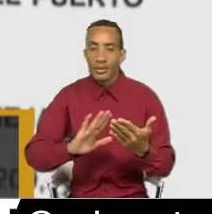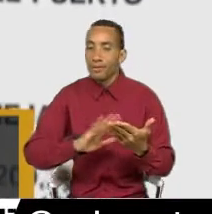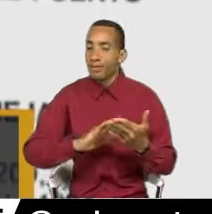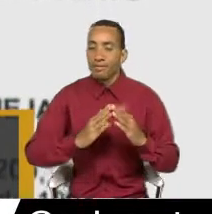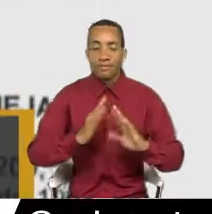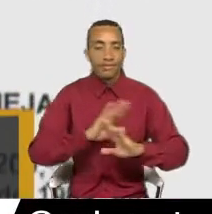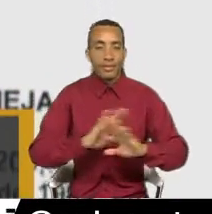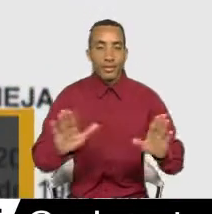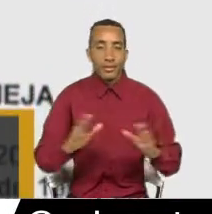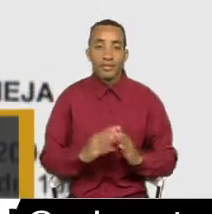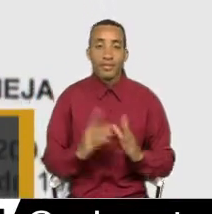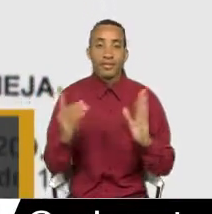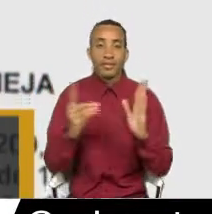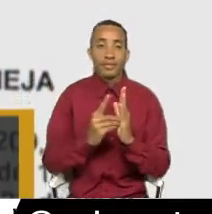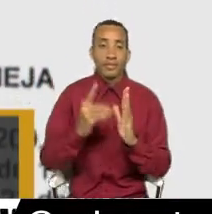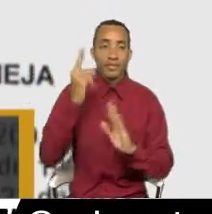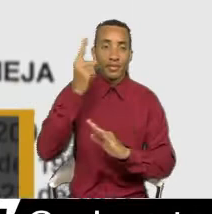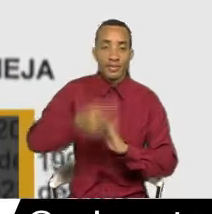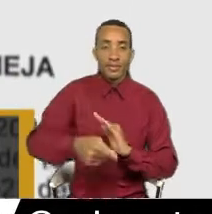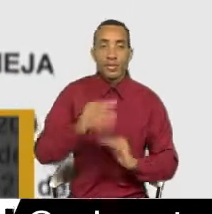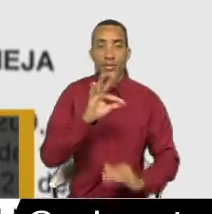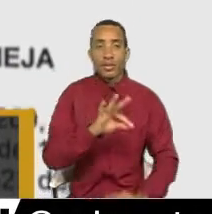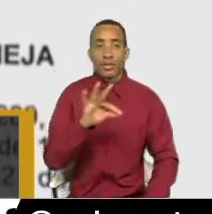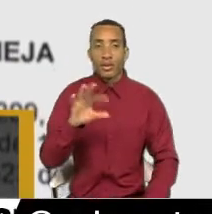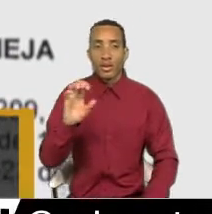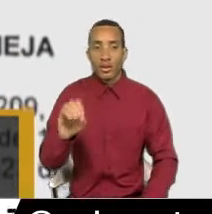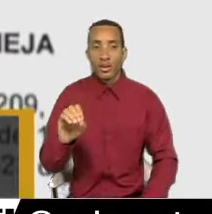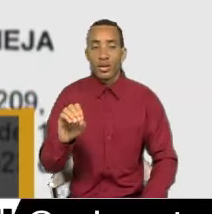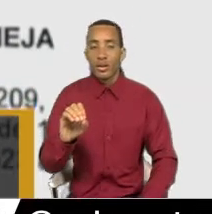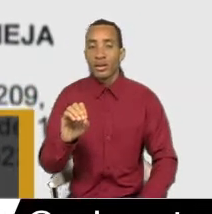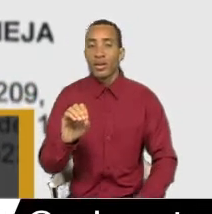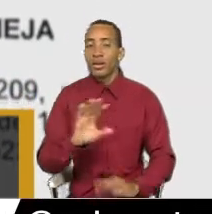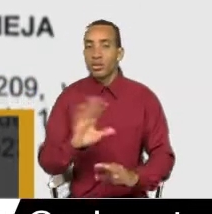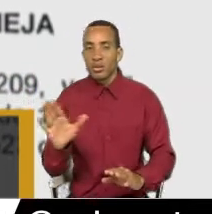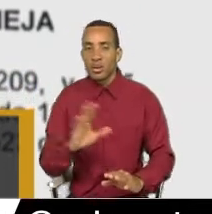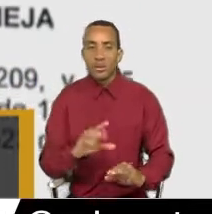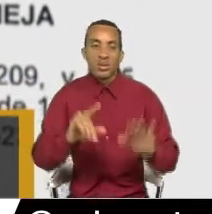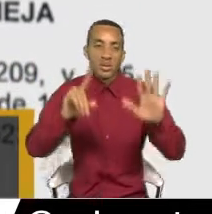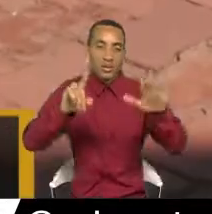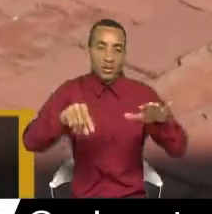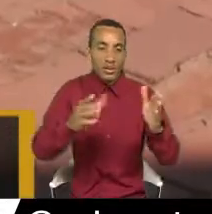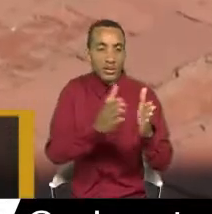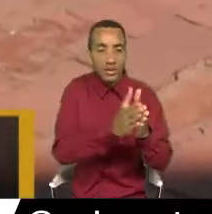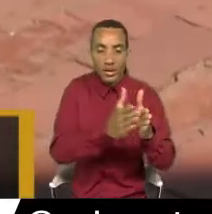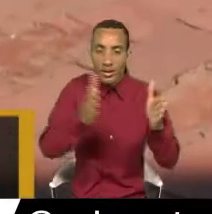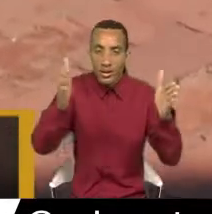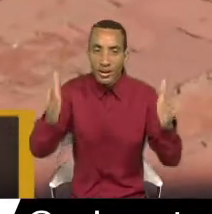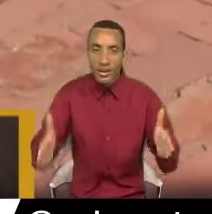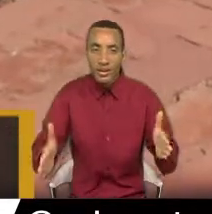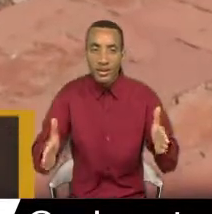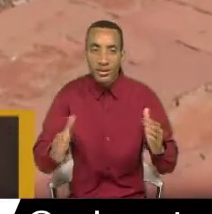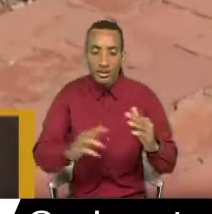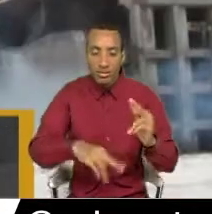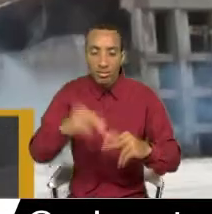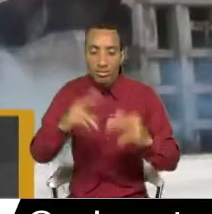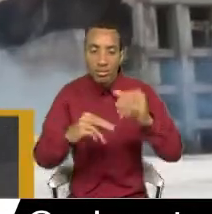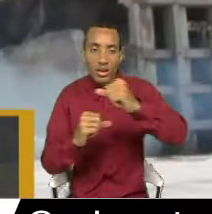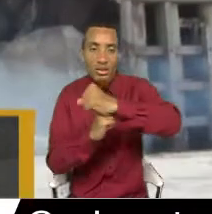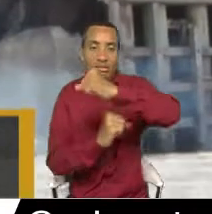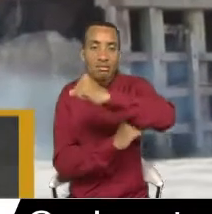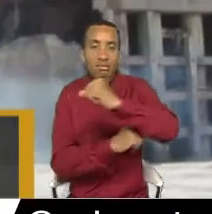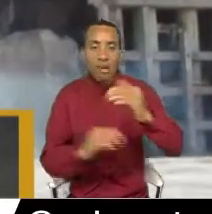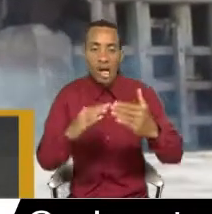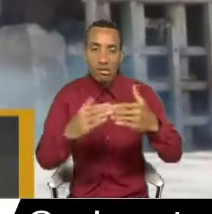decreto 330 de calamidad pública fue extendido por un término de 6 meses. El colapso de la estructura ya ha provocado a